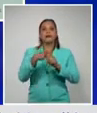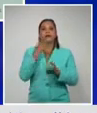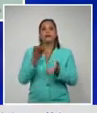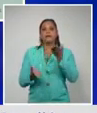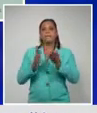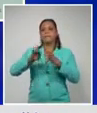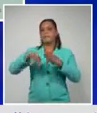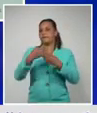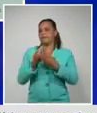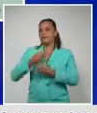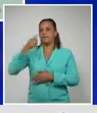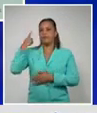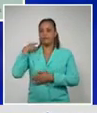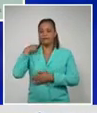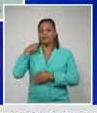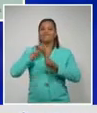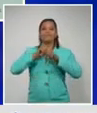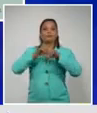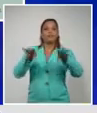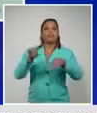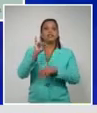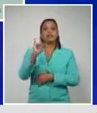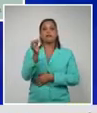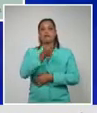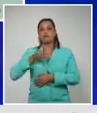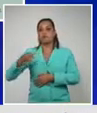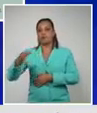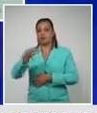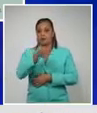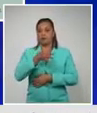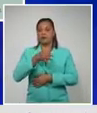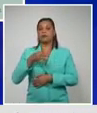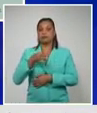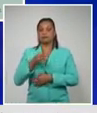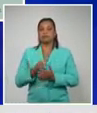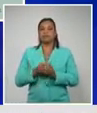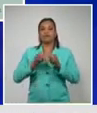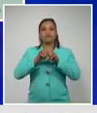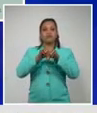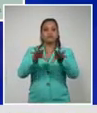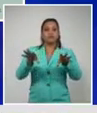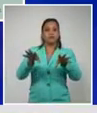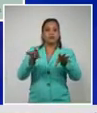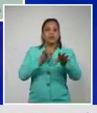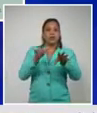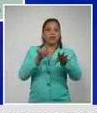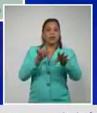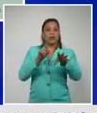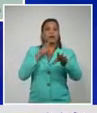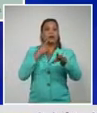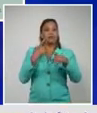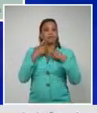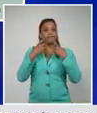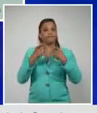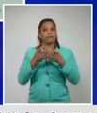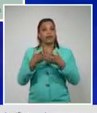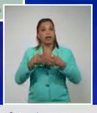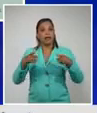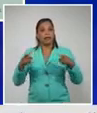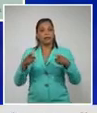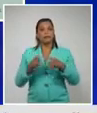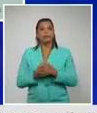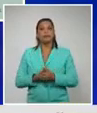anterior, dispersos en 6 de sus 8 municipios, también con una dispersión importante.